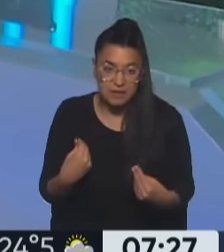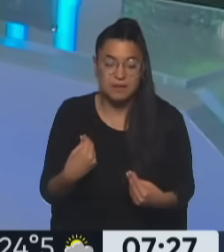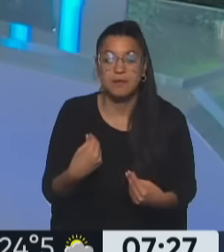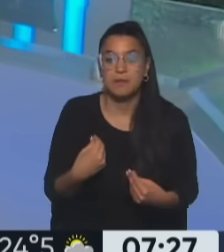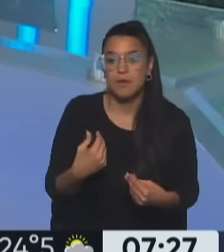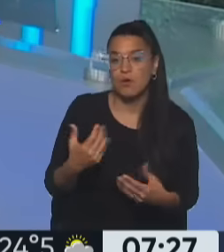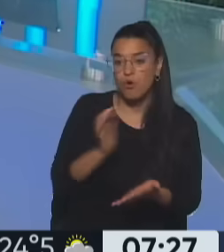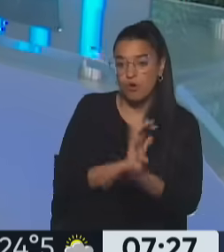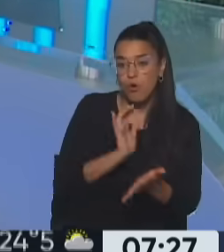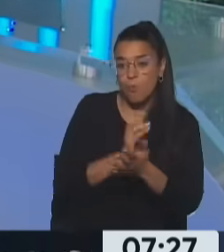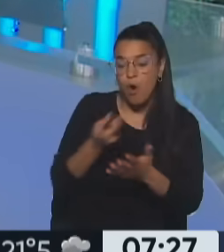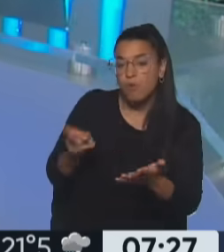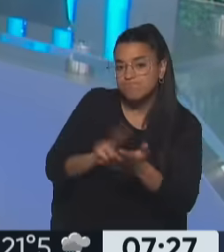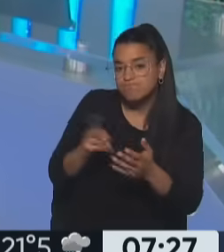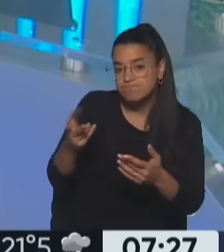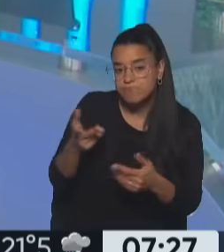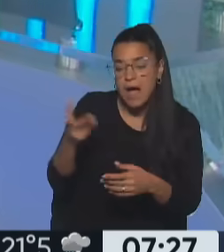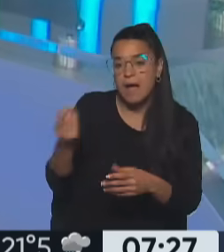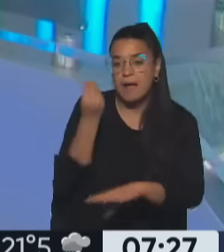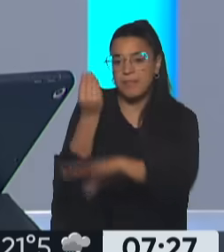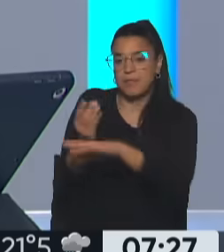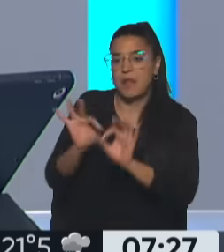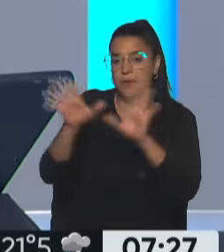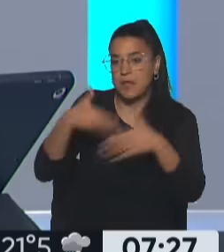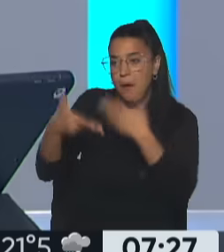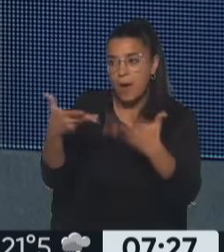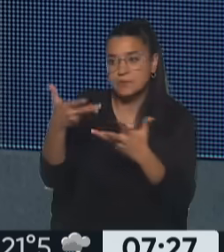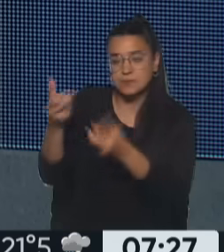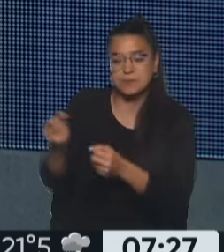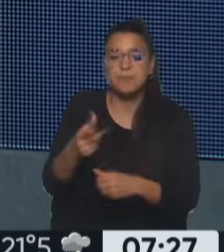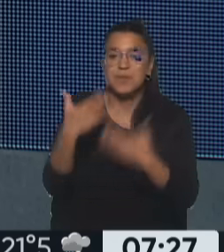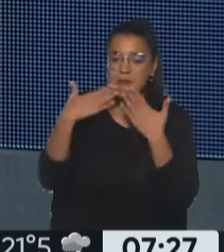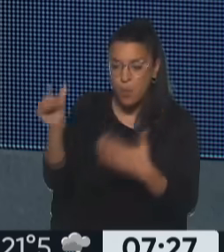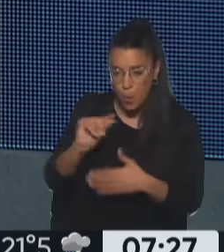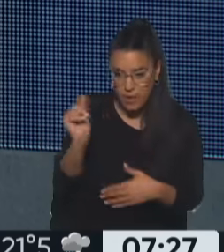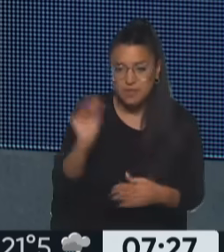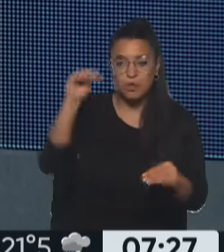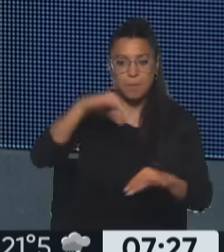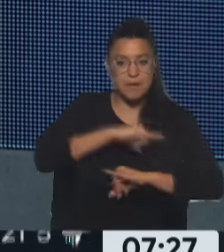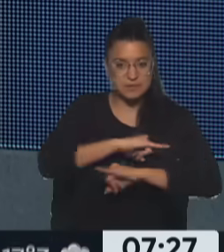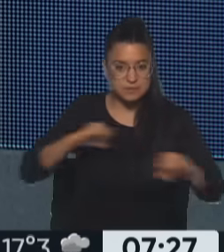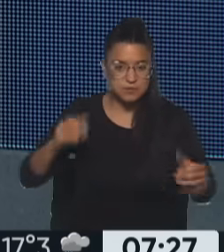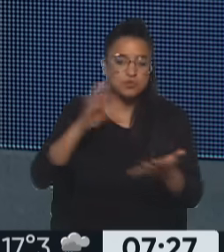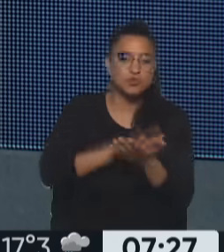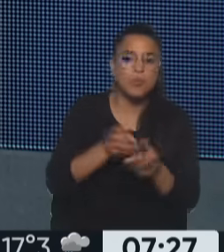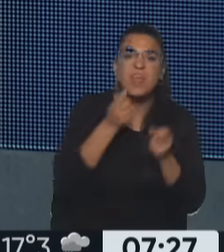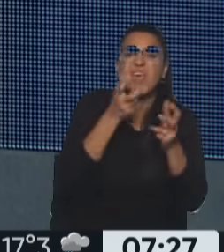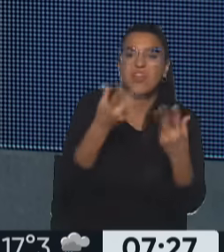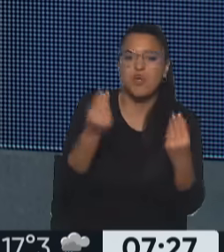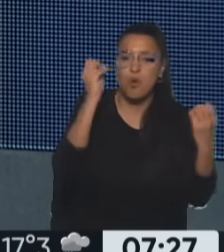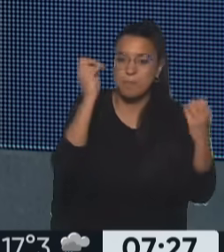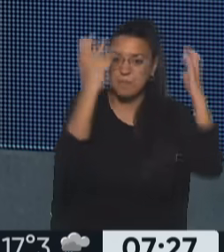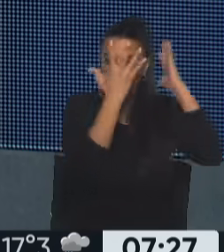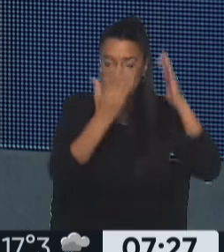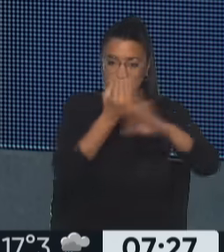tenido gestos reiterados hacia el candidato de La Libertad Avanza? Gracias, Berito. En un ratito seguimos hablando de esto por las declaraciones que hizo Milei, ¿no?, el